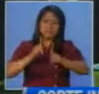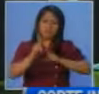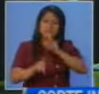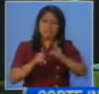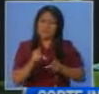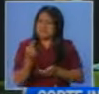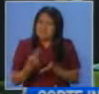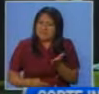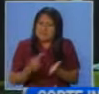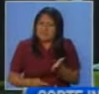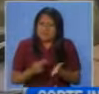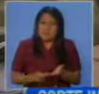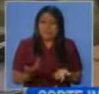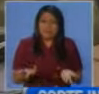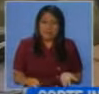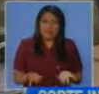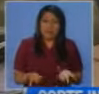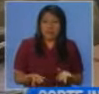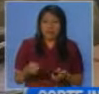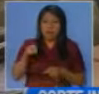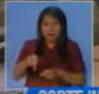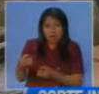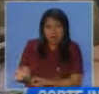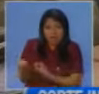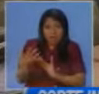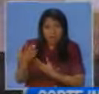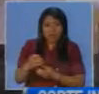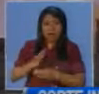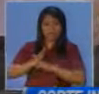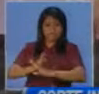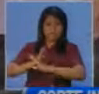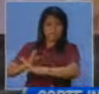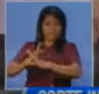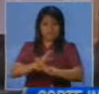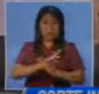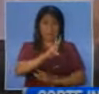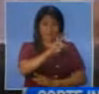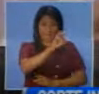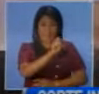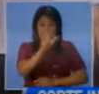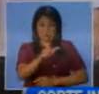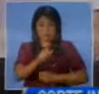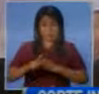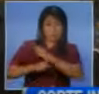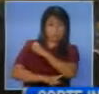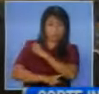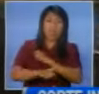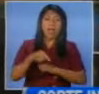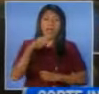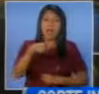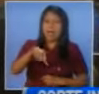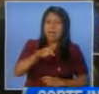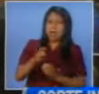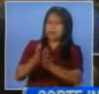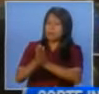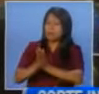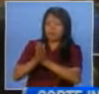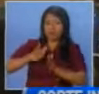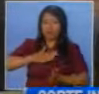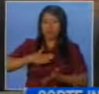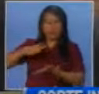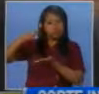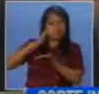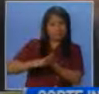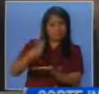o de procedibilidad, en los que la defensa de los 20 acusados en el caso Dussac piden la nulidad del